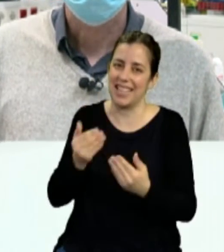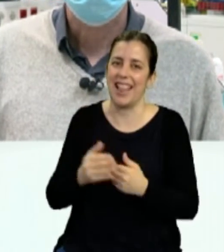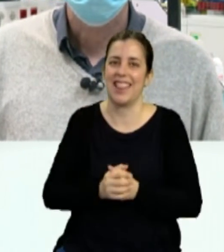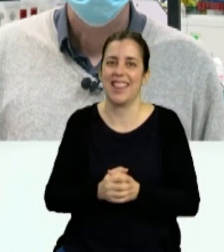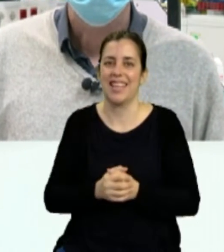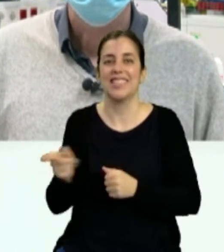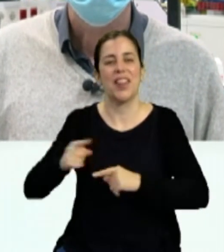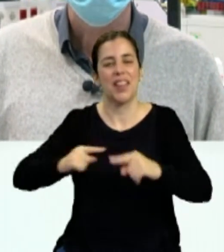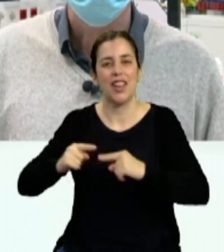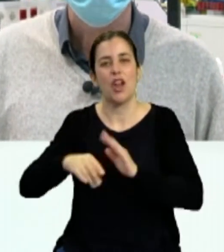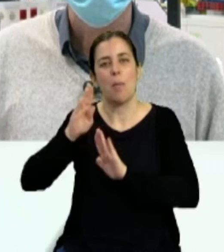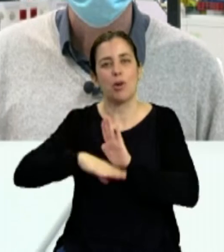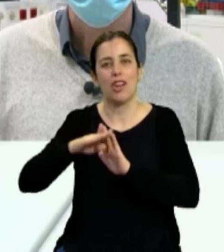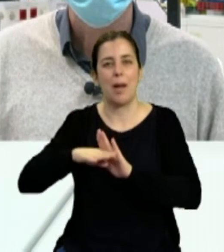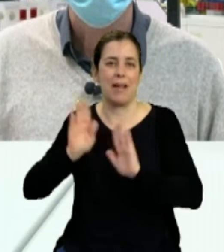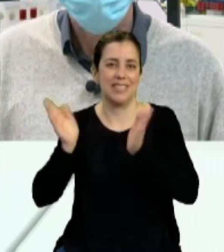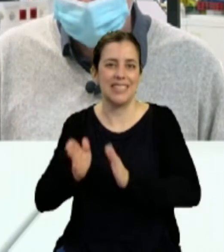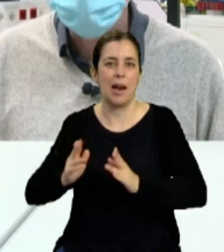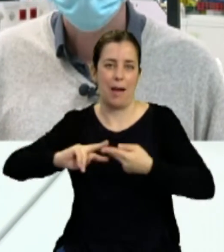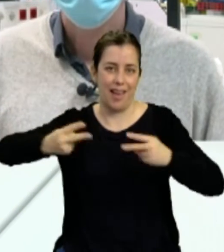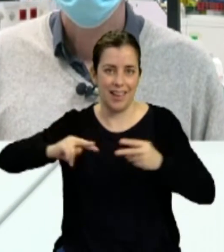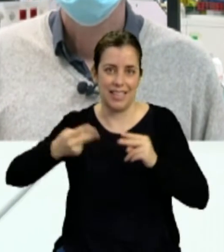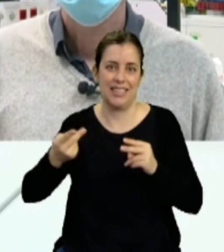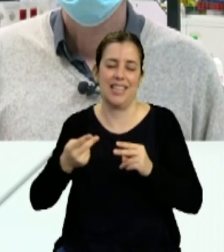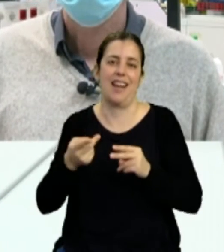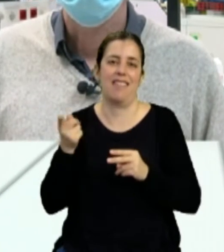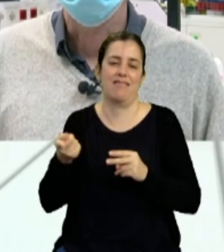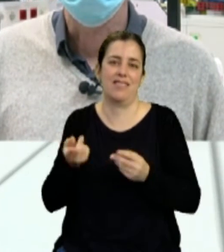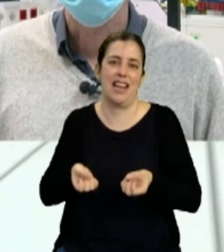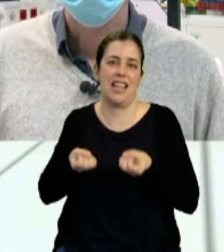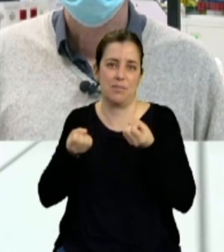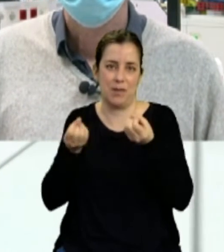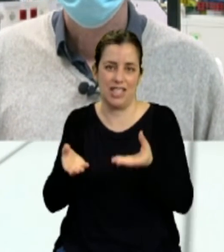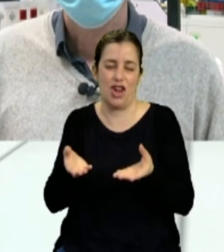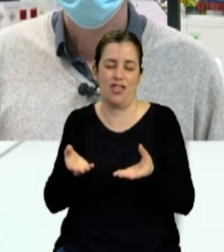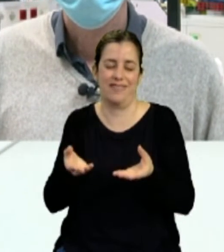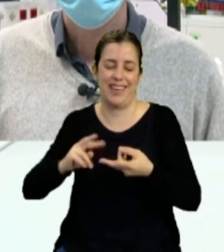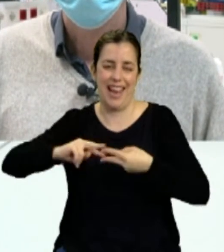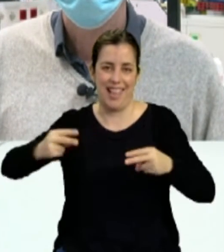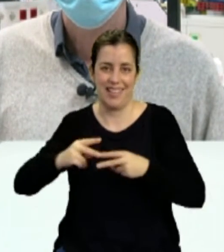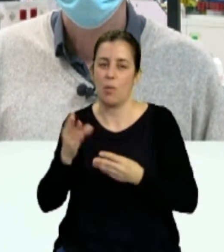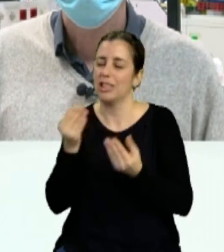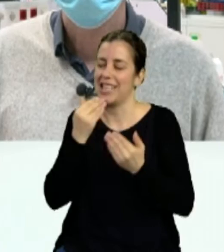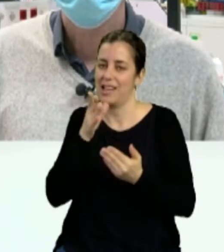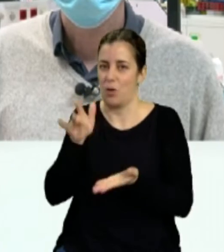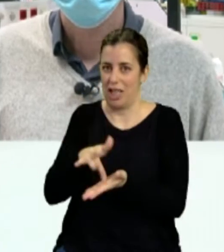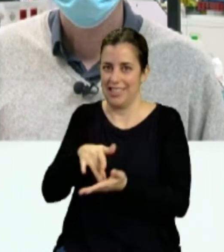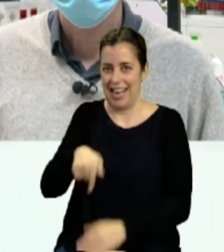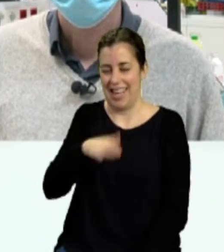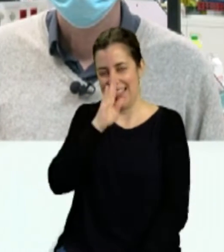Esmerdú, director del programa de terapia génica y regulación de la expresión génica del CIMA, por habernos acompañado en directo.